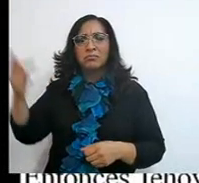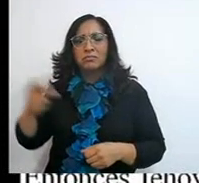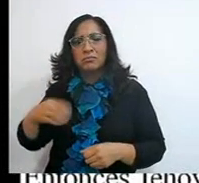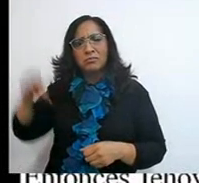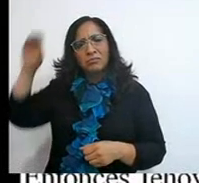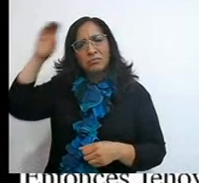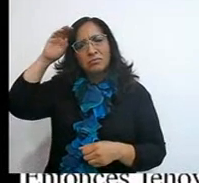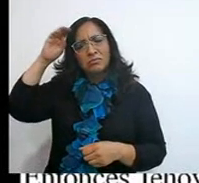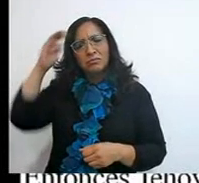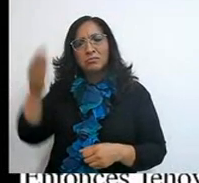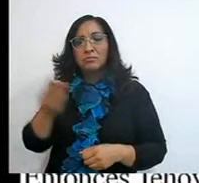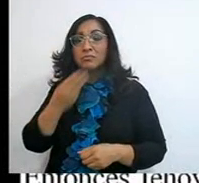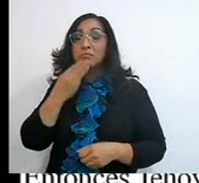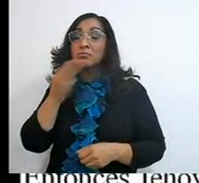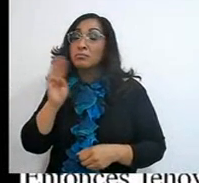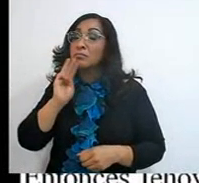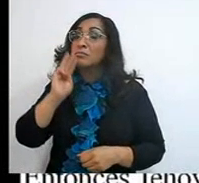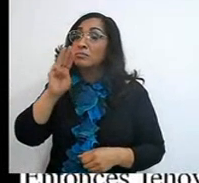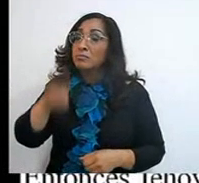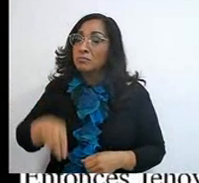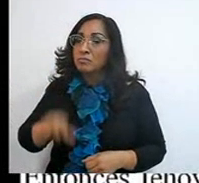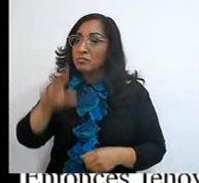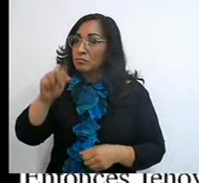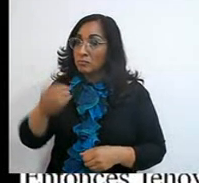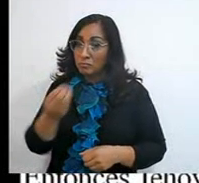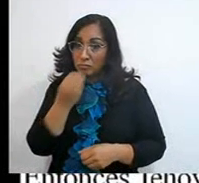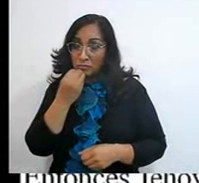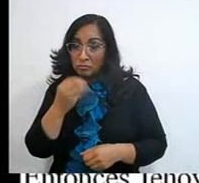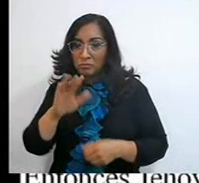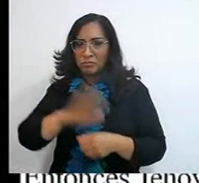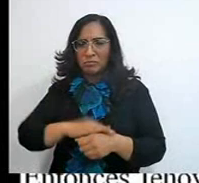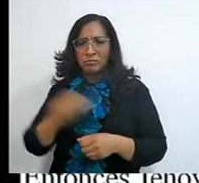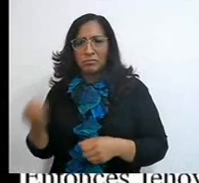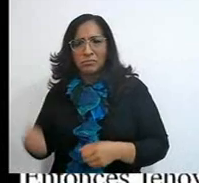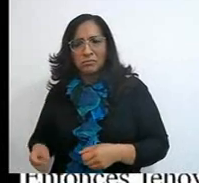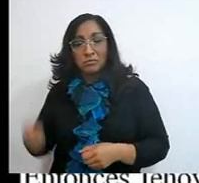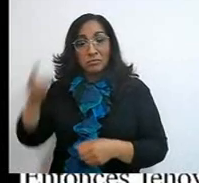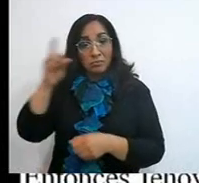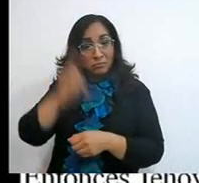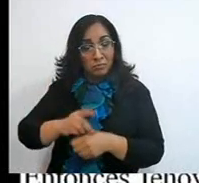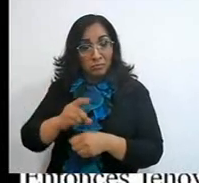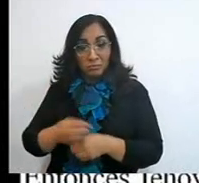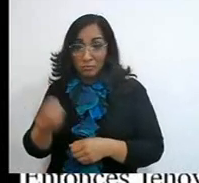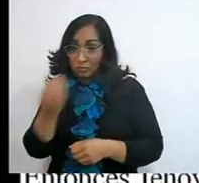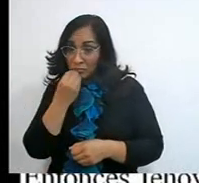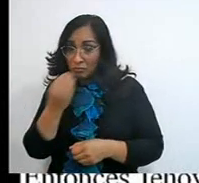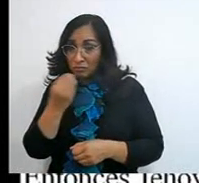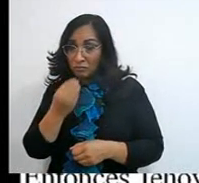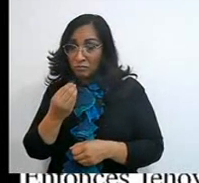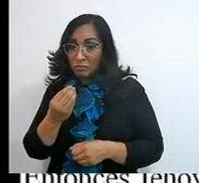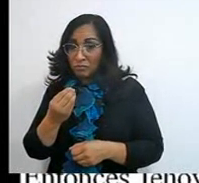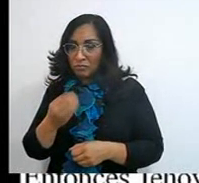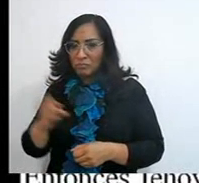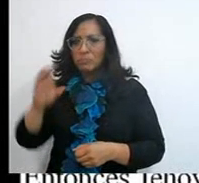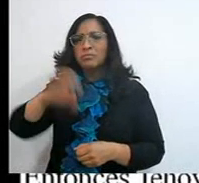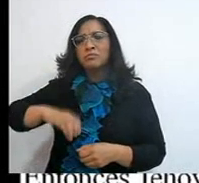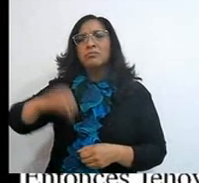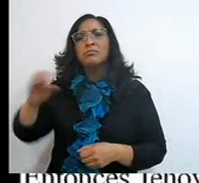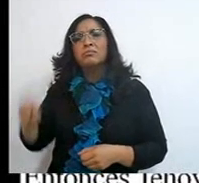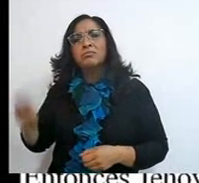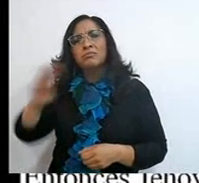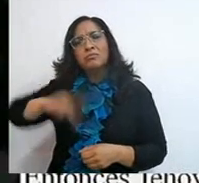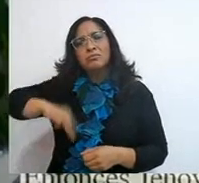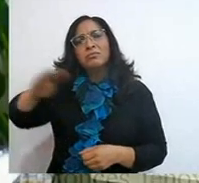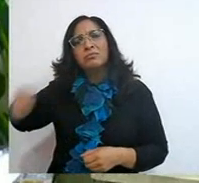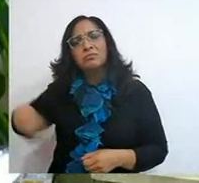y de la ciencia del bien y del mal no comerás, porque el día que de él comieres, ciertamente